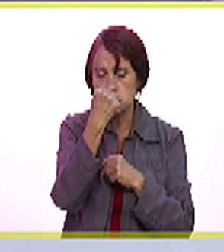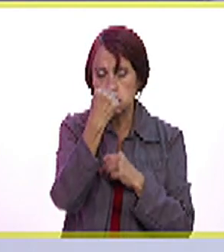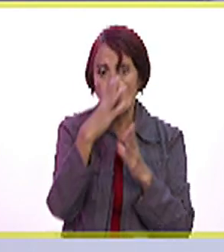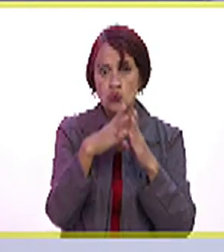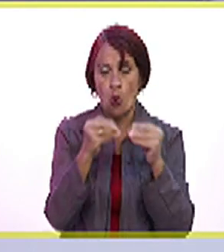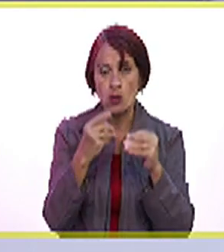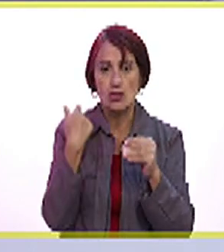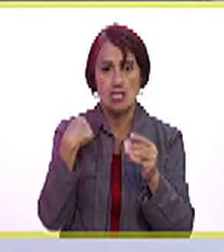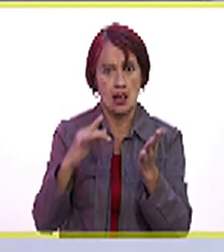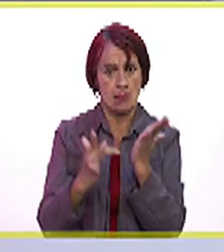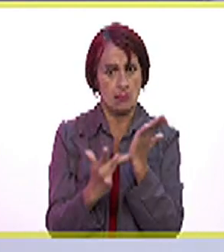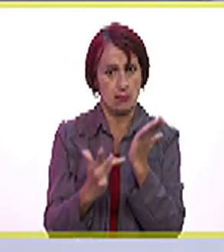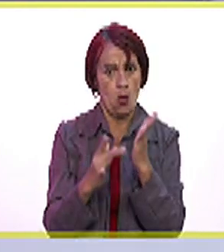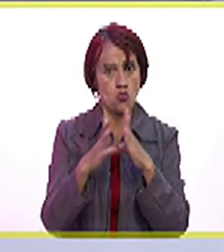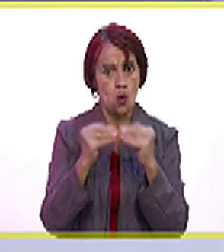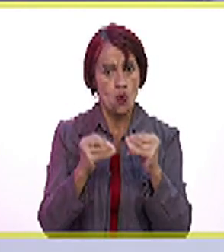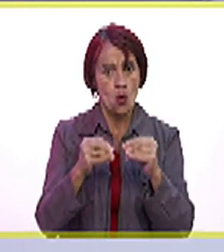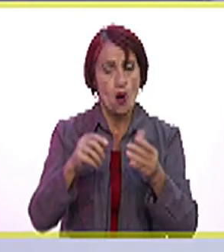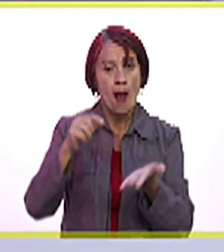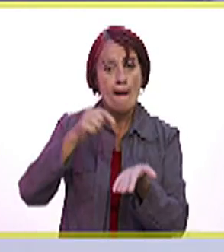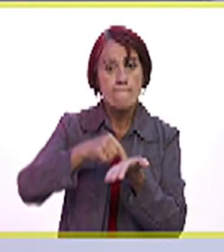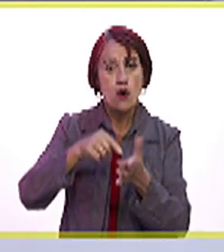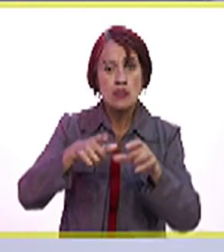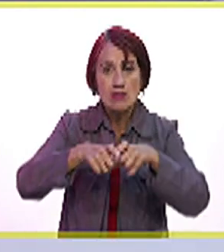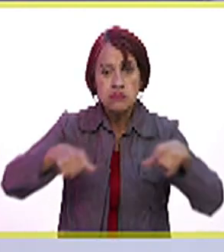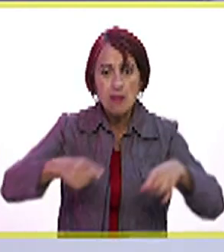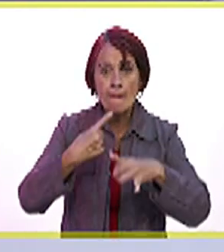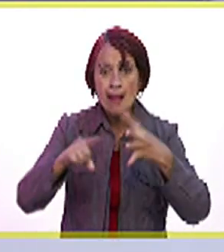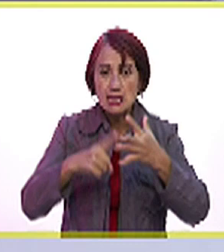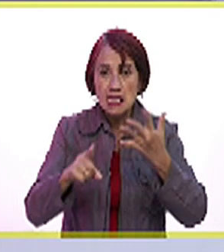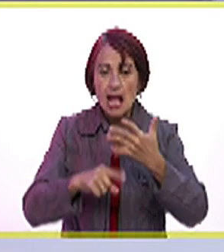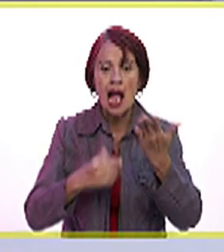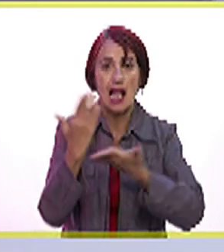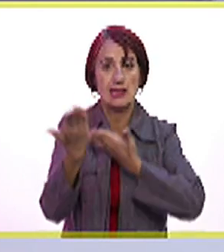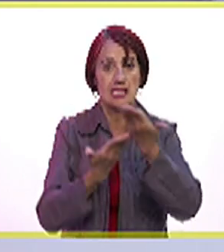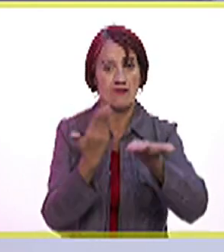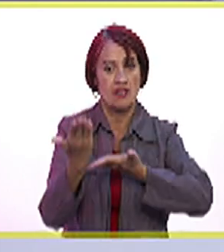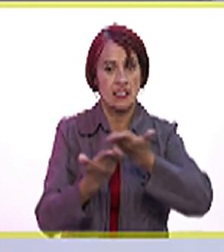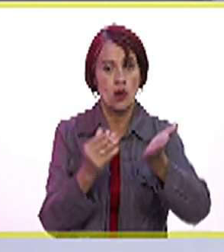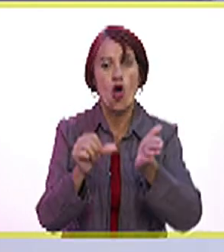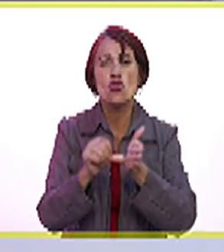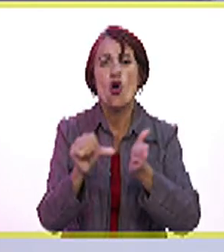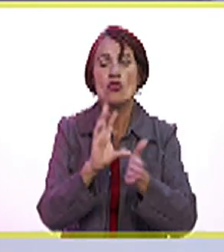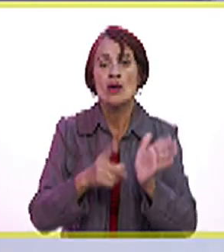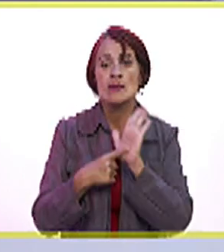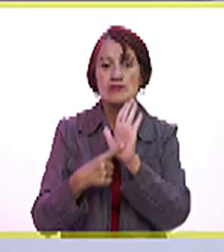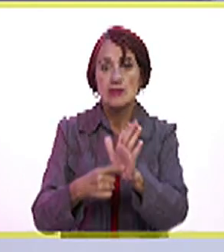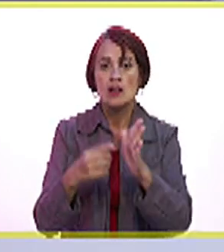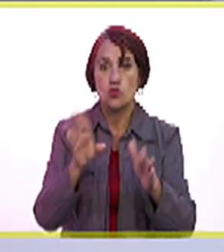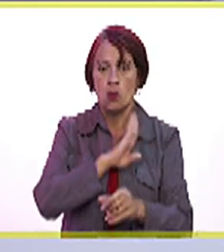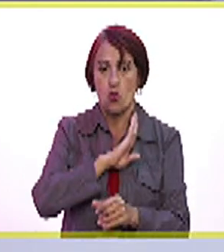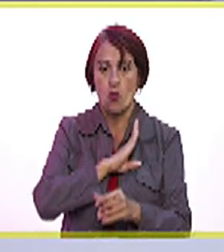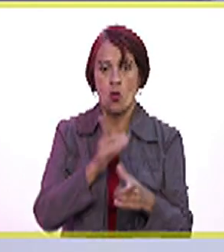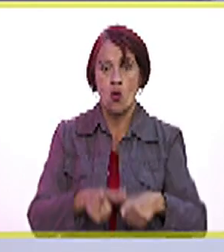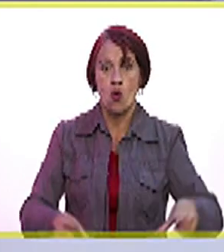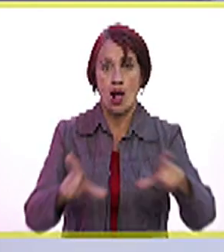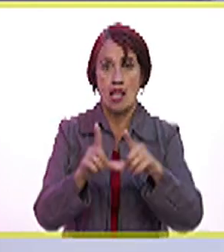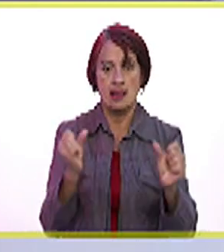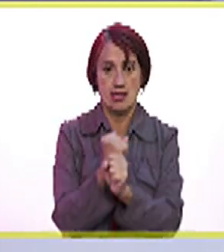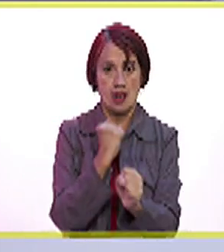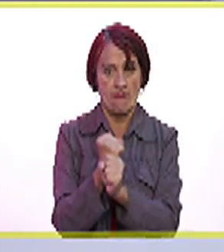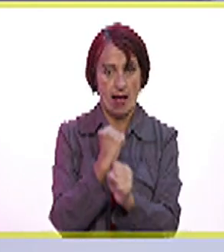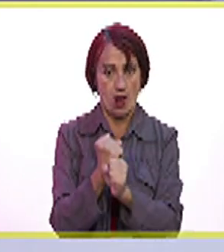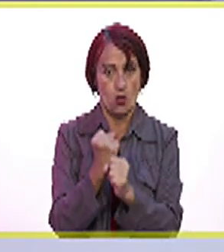tiflotecnología para poder apoyarse y estar al servicio en donde le corresponde en su puesto de trabajo. Continuemos